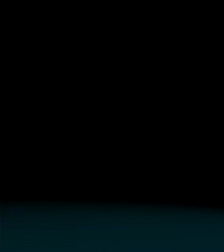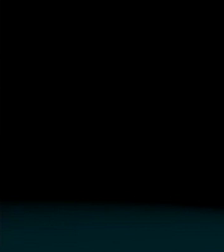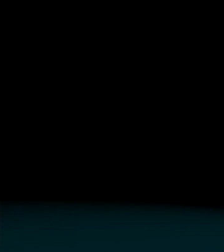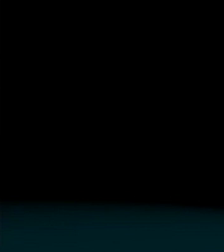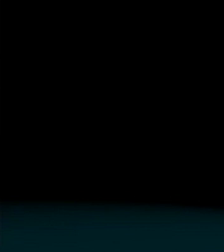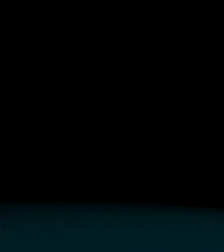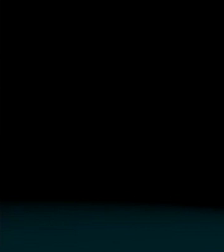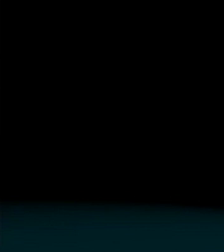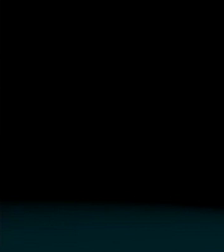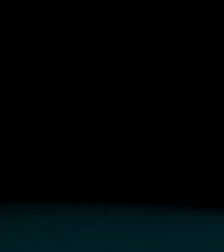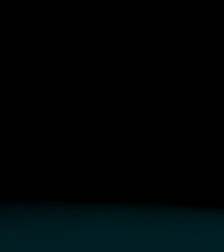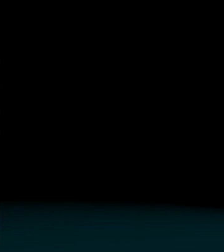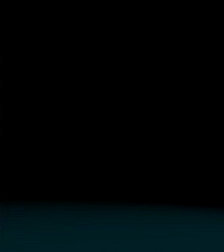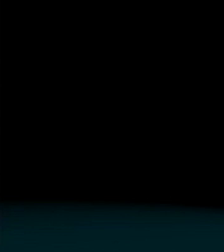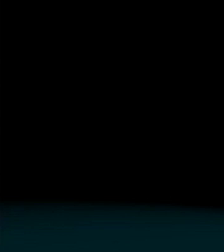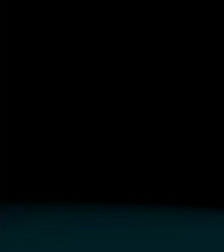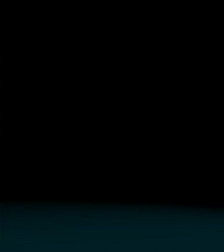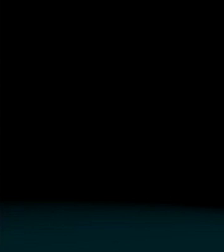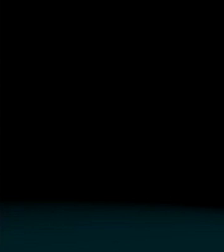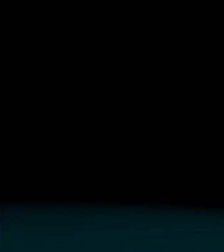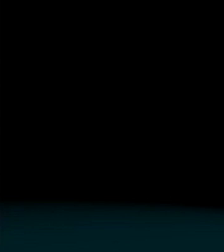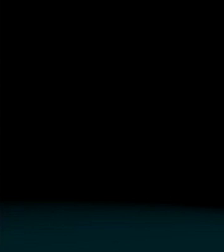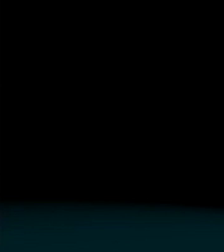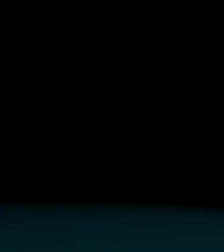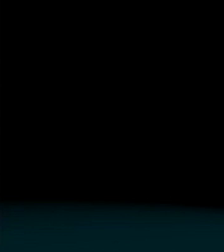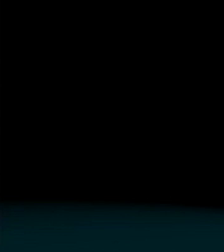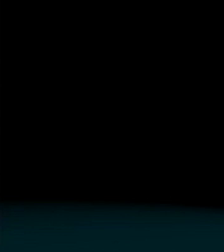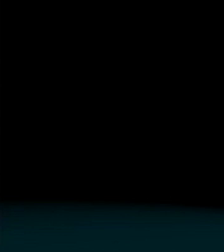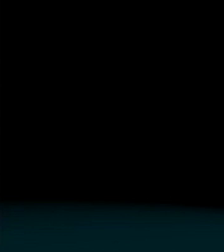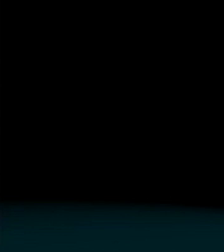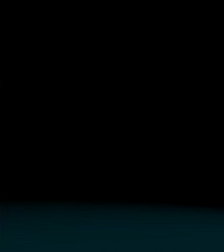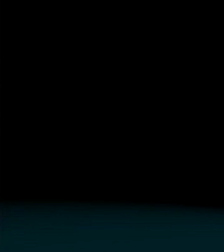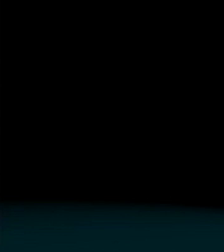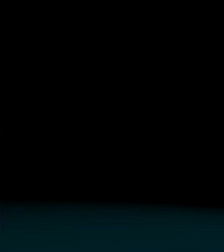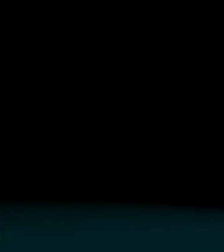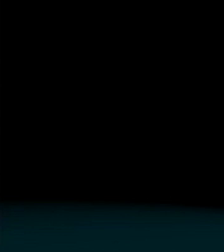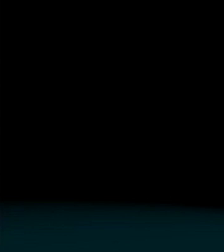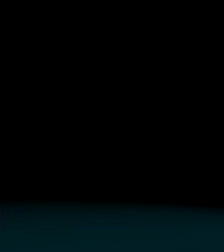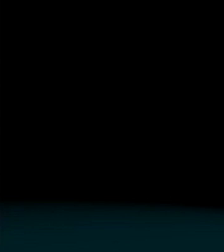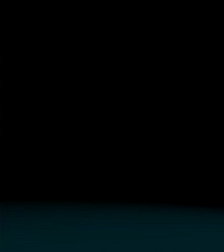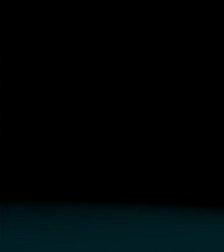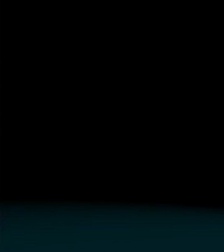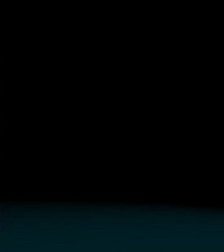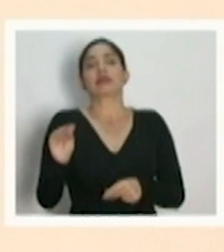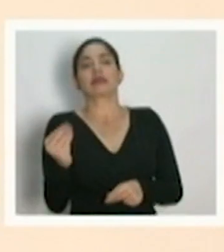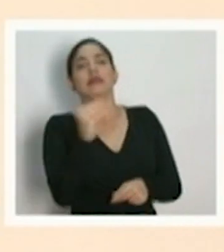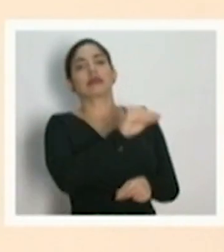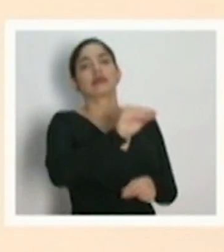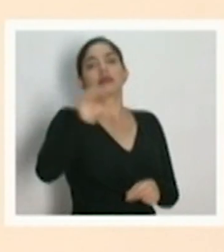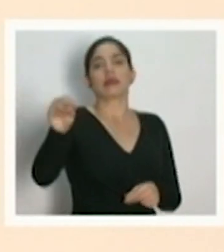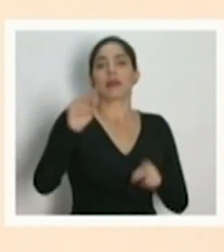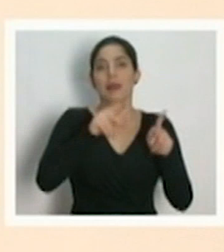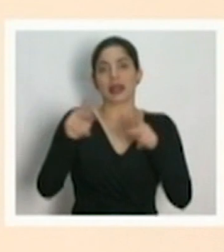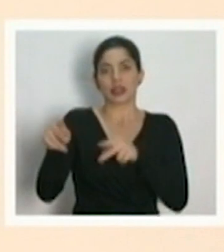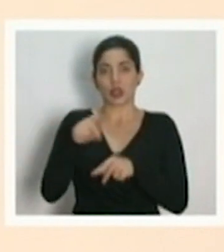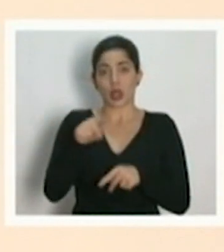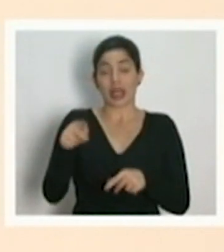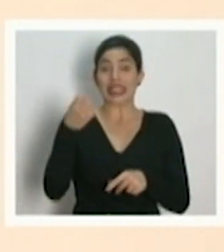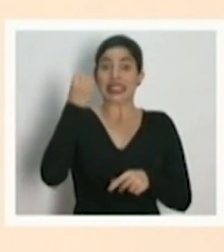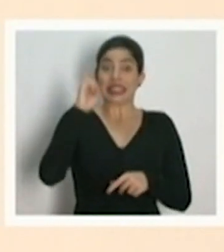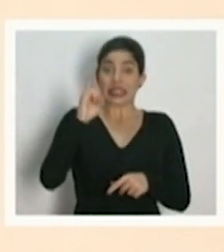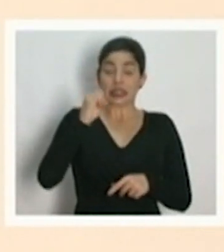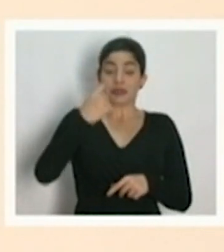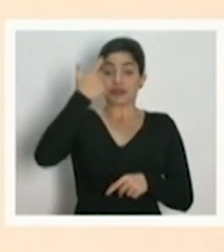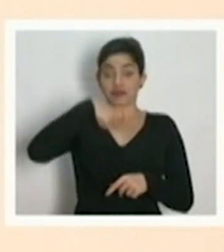Santa Bárbara y Santa Cruz con 2, Barba, Limón, Palmares y Santo Domingo con 1. En la medida que nos